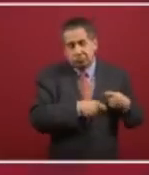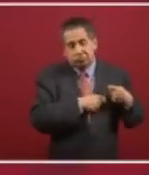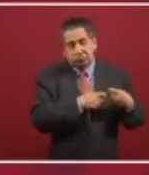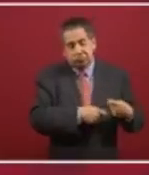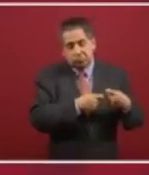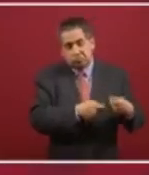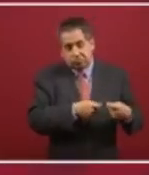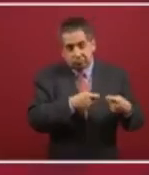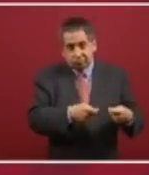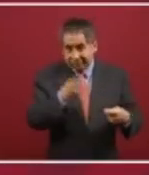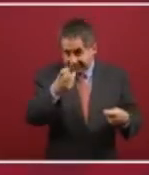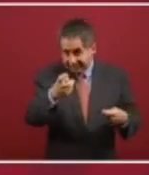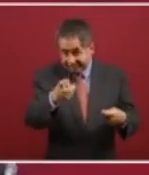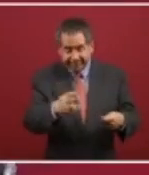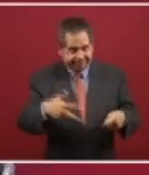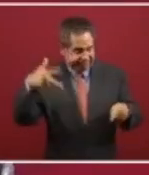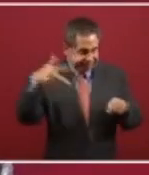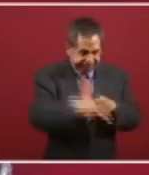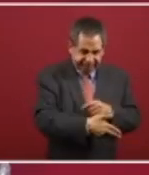que acabar.